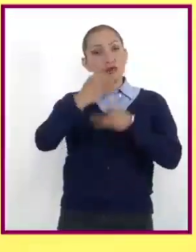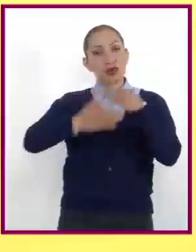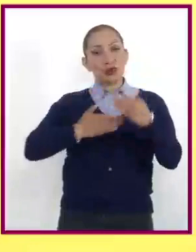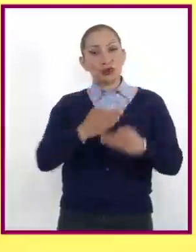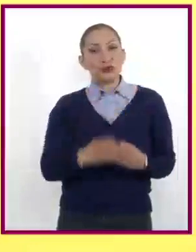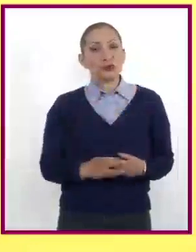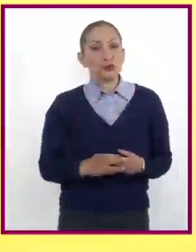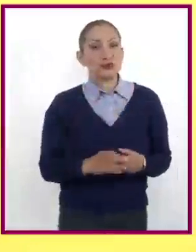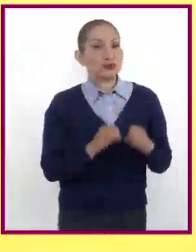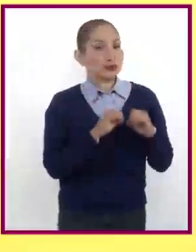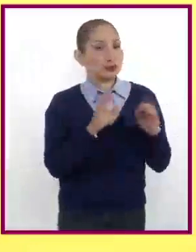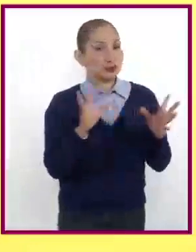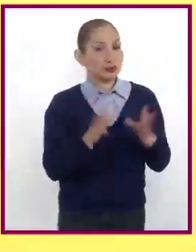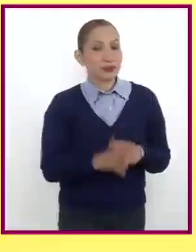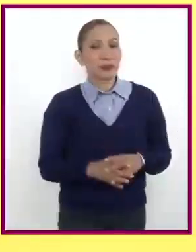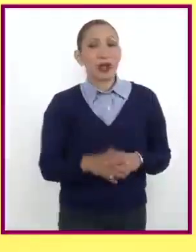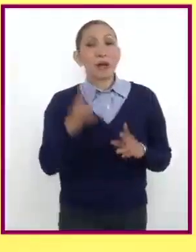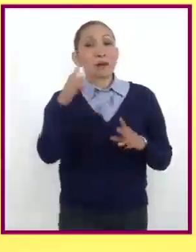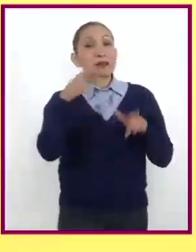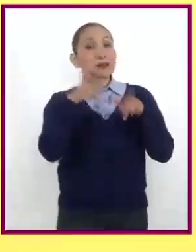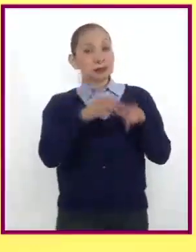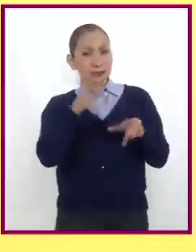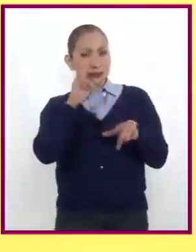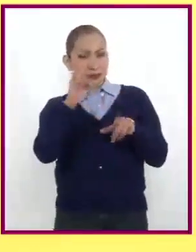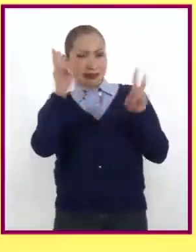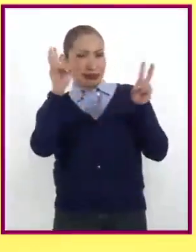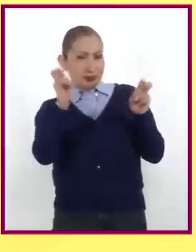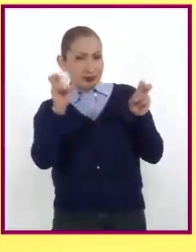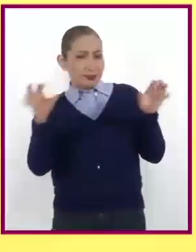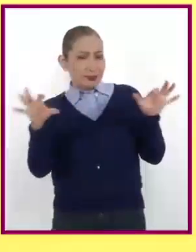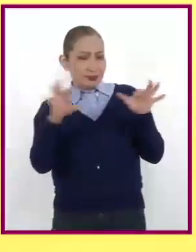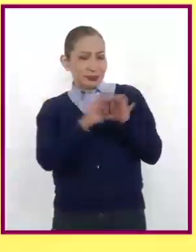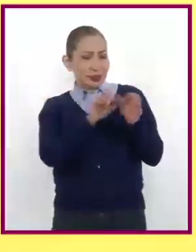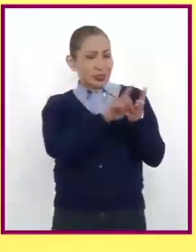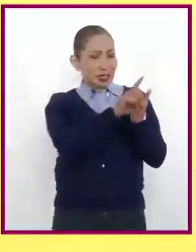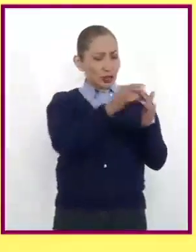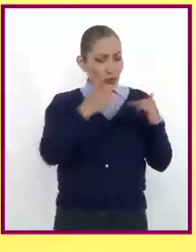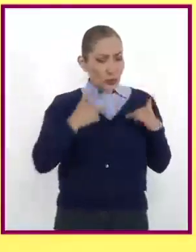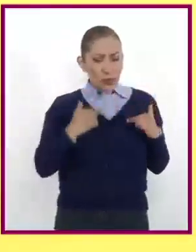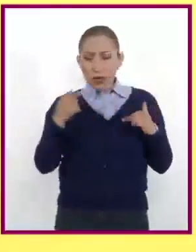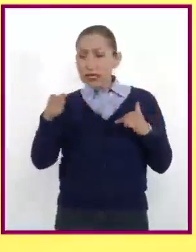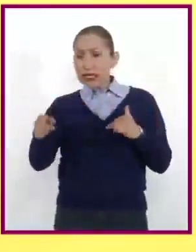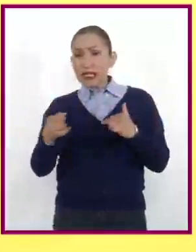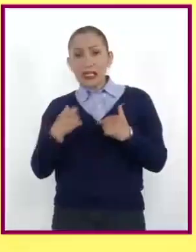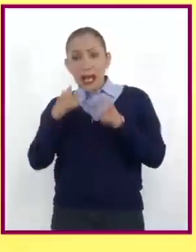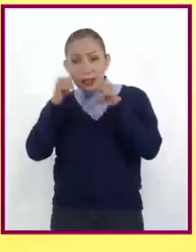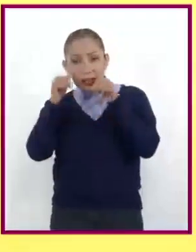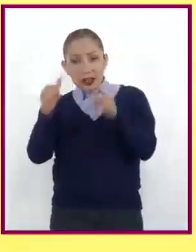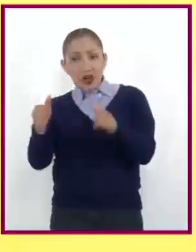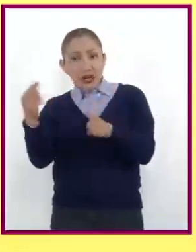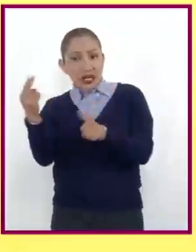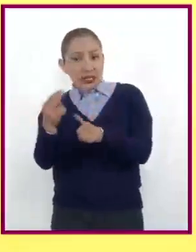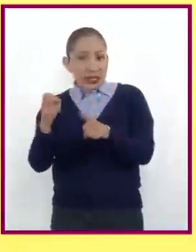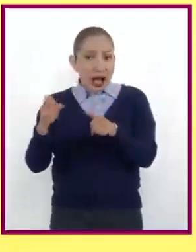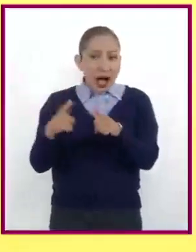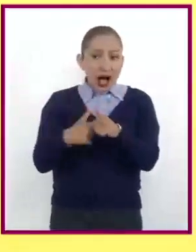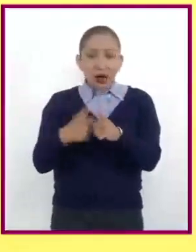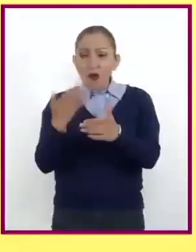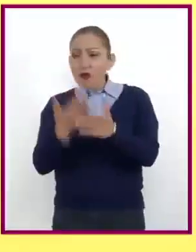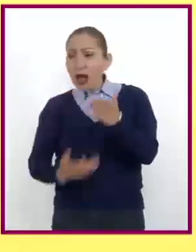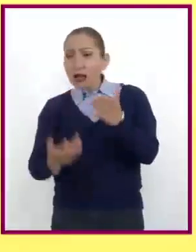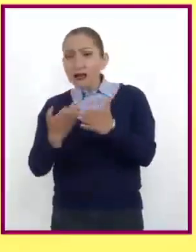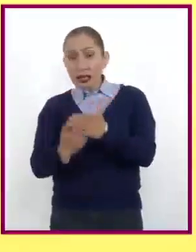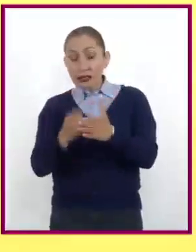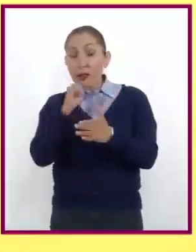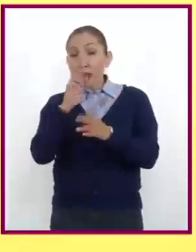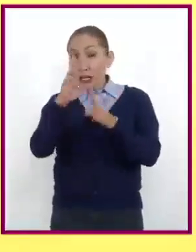todos. Así es. Para seguir revisando la relación entre derechos humanos y atención a necesidades, así como la